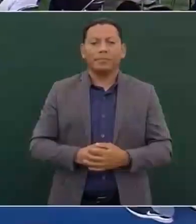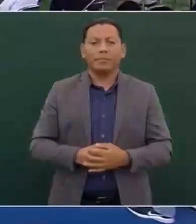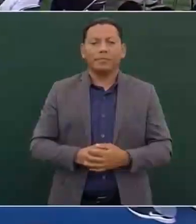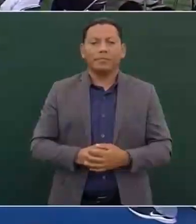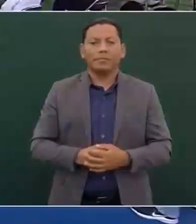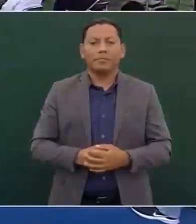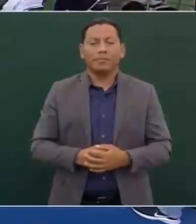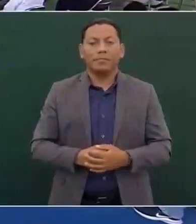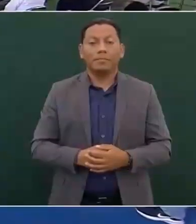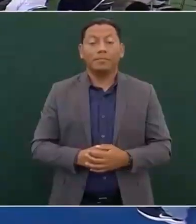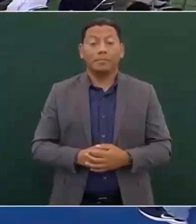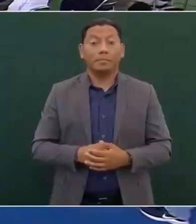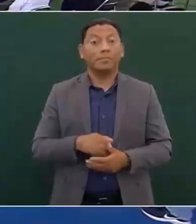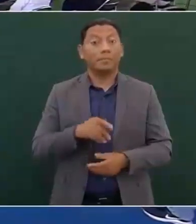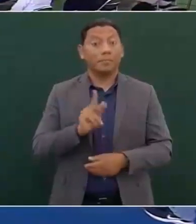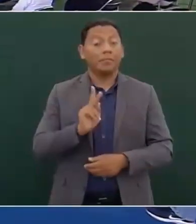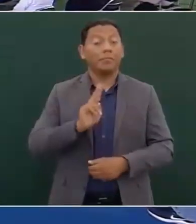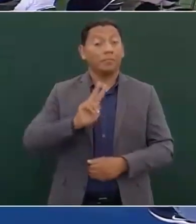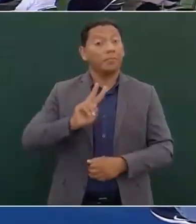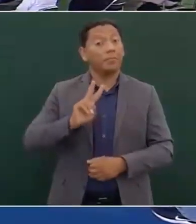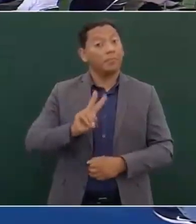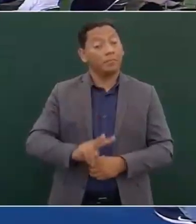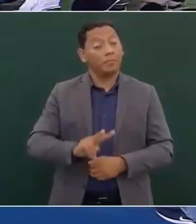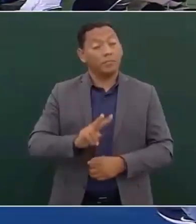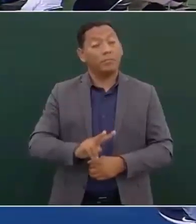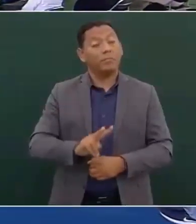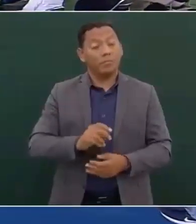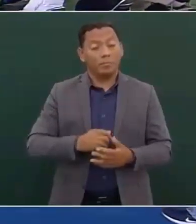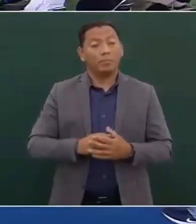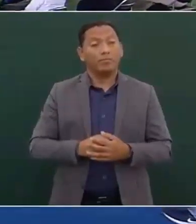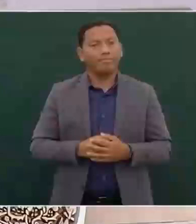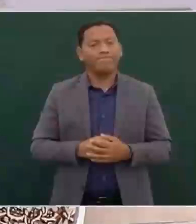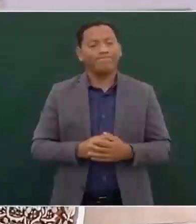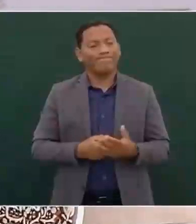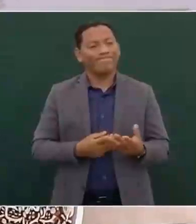pero que es mucho, muy